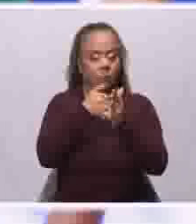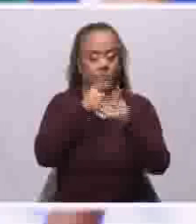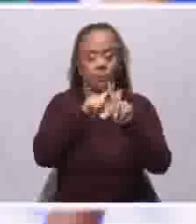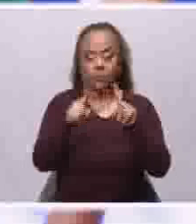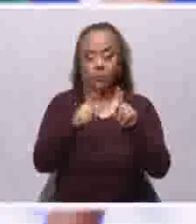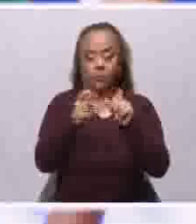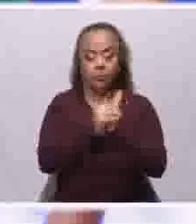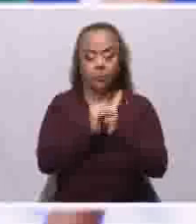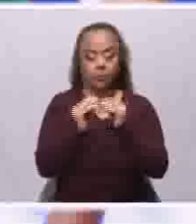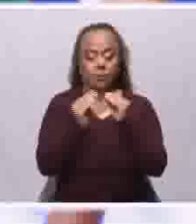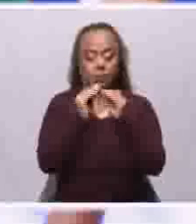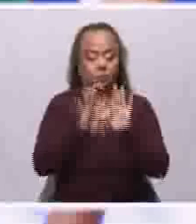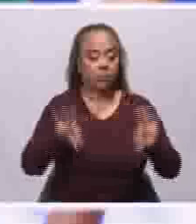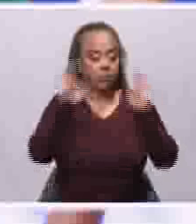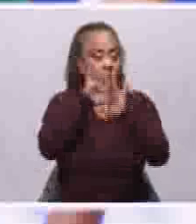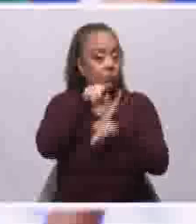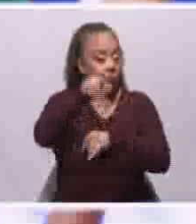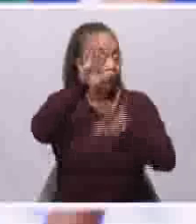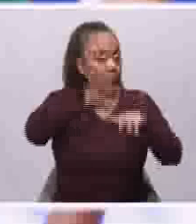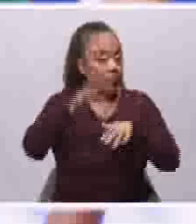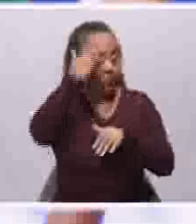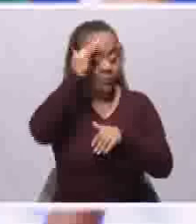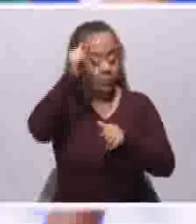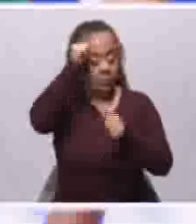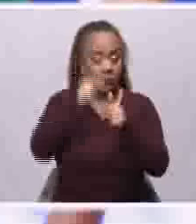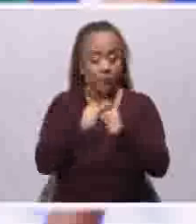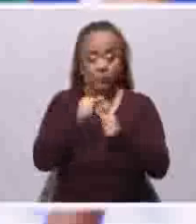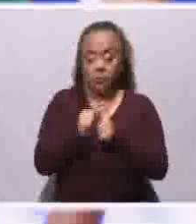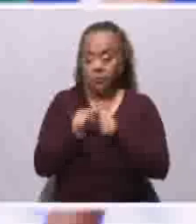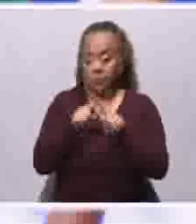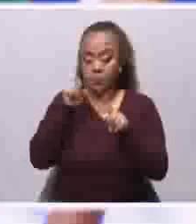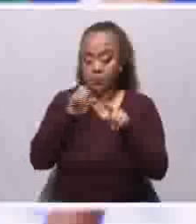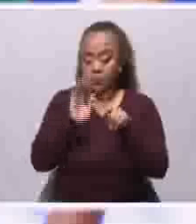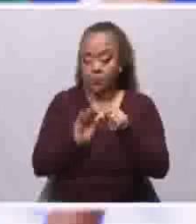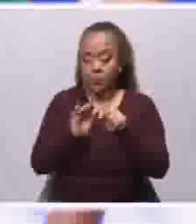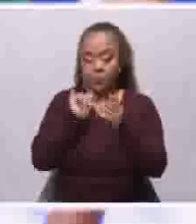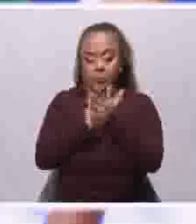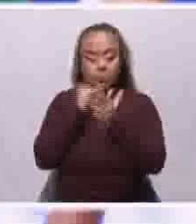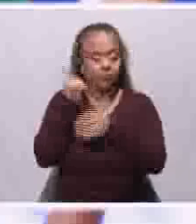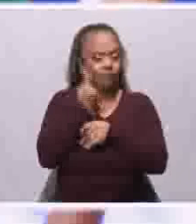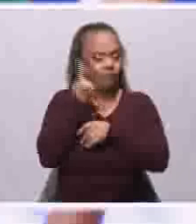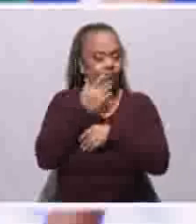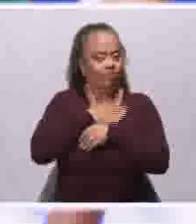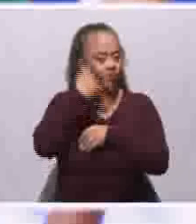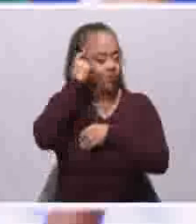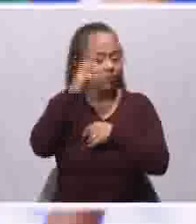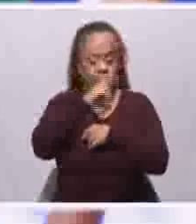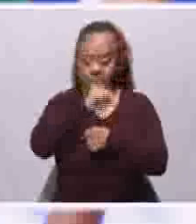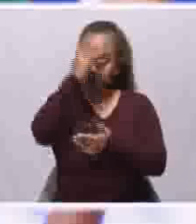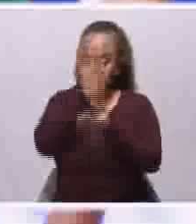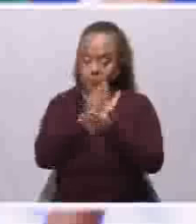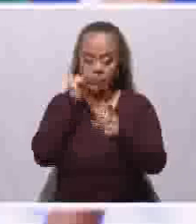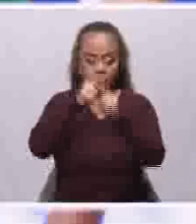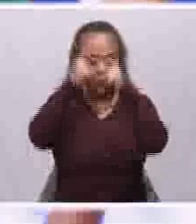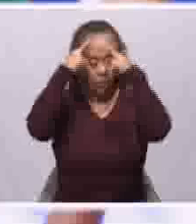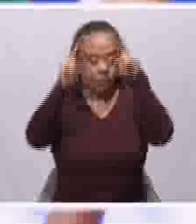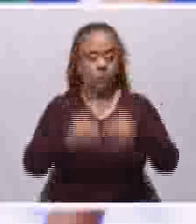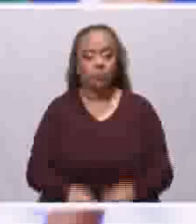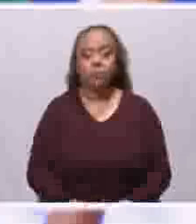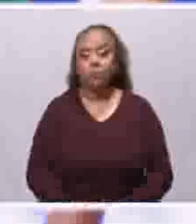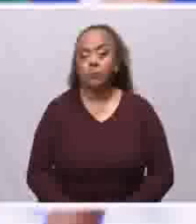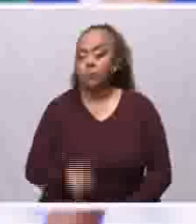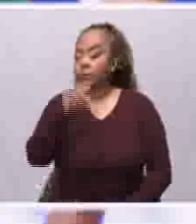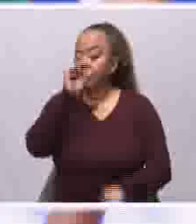ante todo estoy muy tranquilo porque recuerdo que de niño este siempre fue mi sueño y no voy a parar hasta conseguirlo no